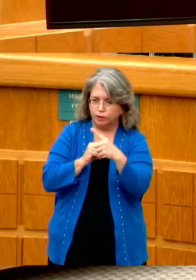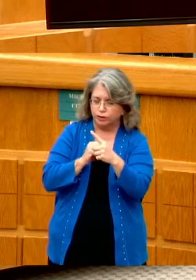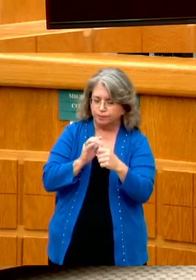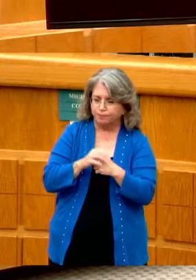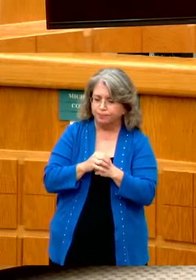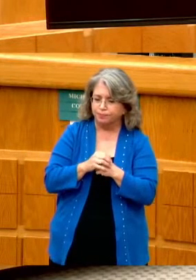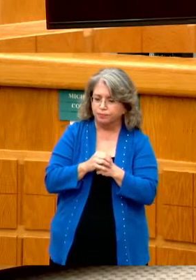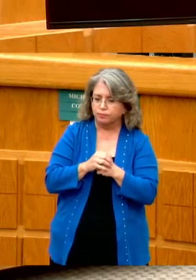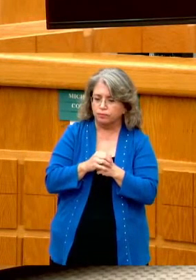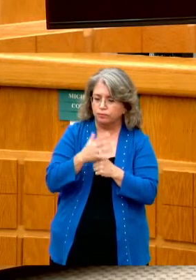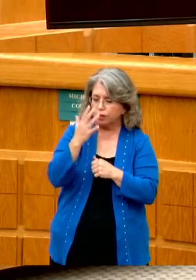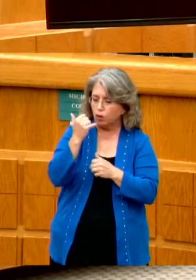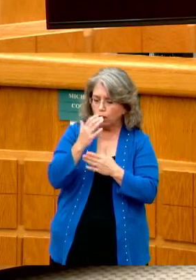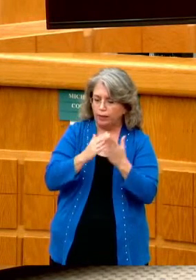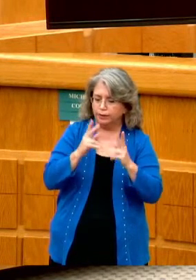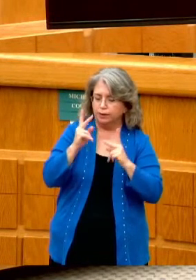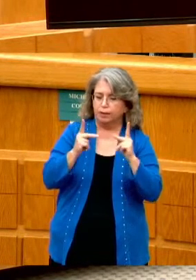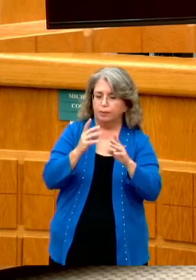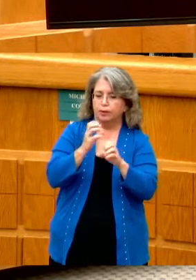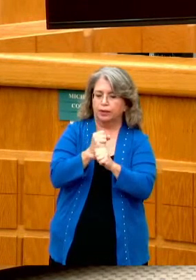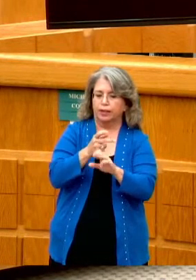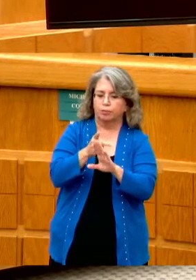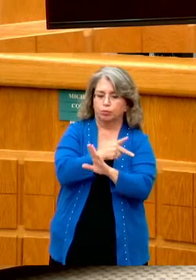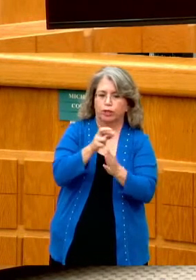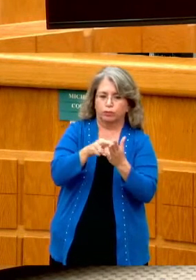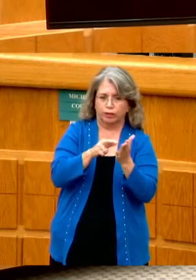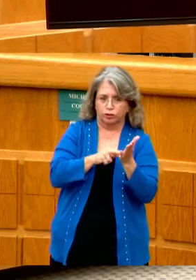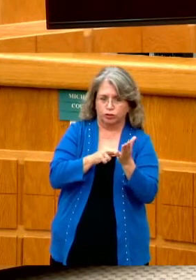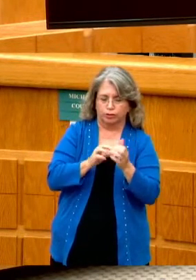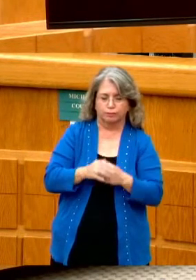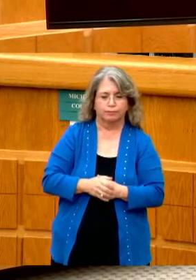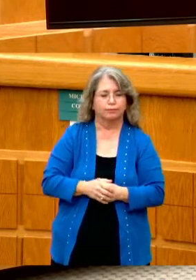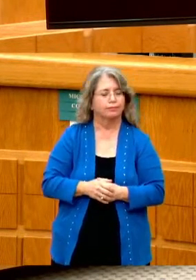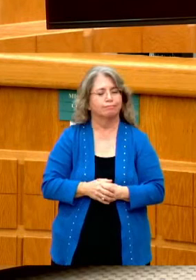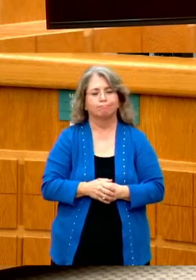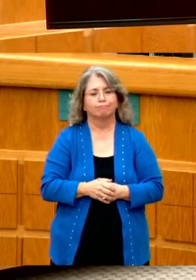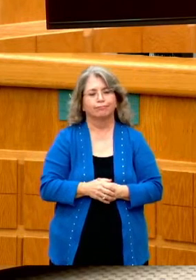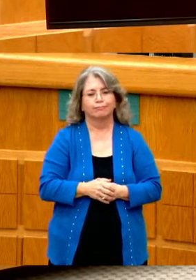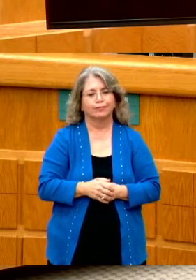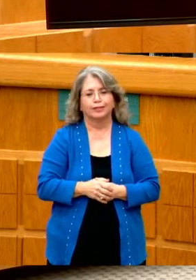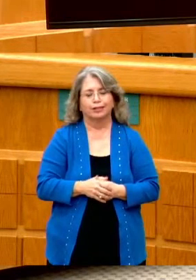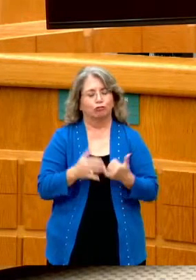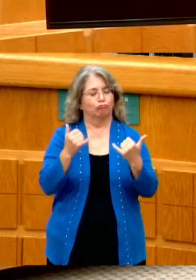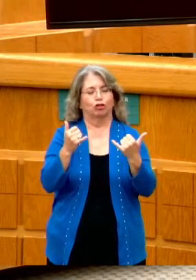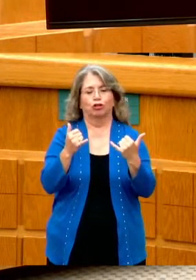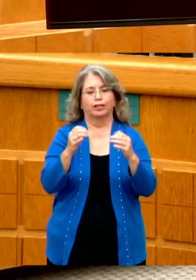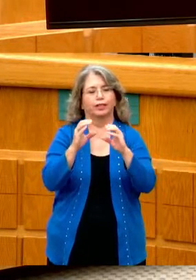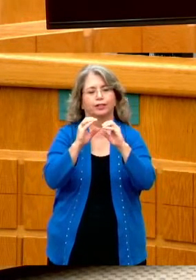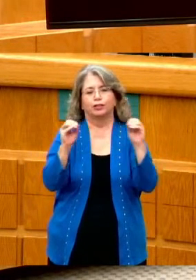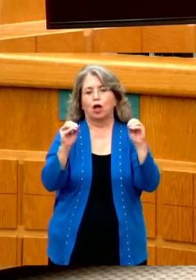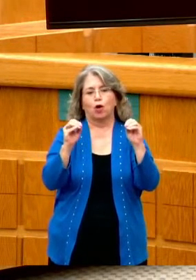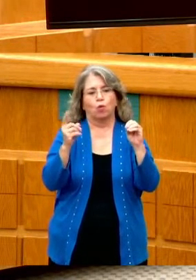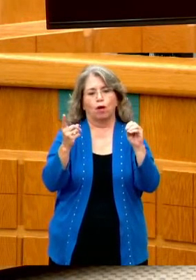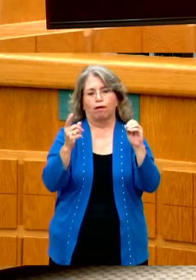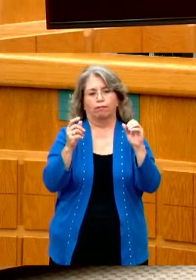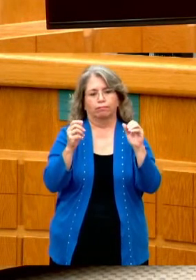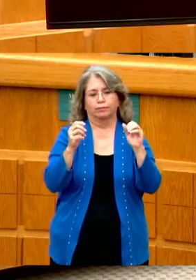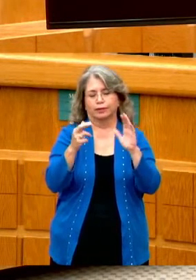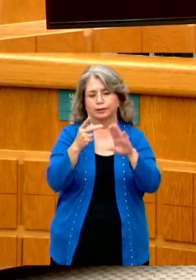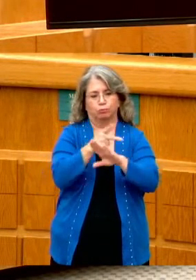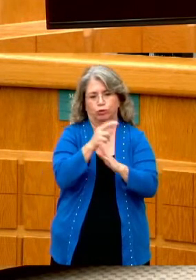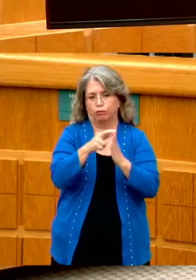people get pre-registered? So nobody's getting pre-registered currently, just so everybody knows that. With the Health